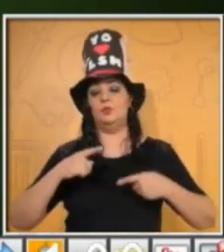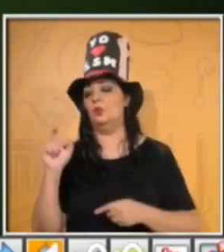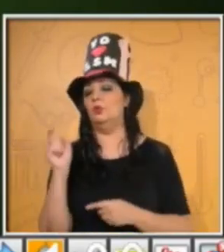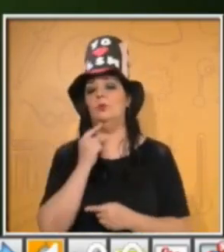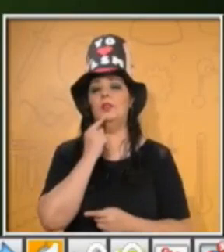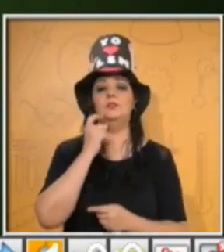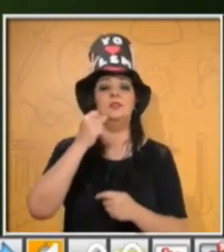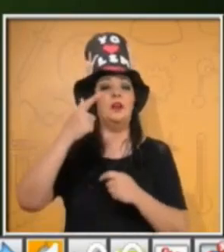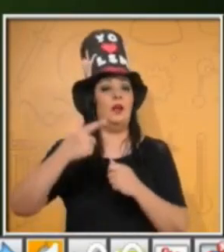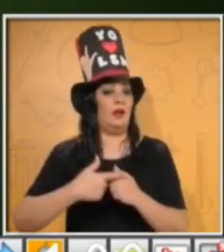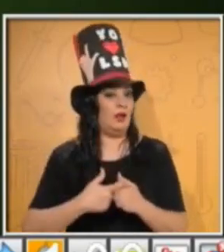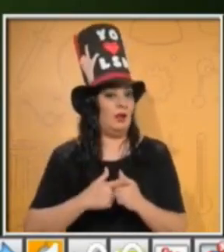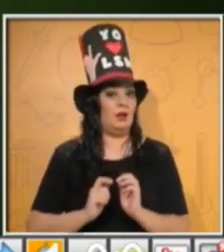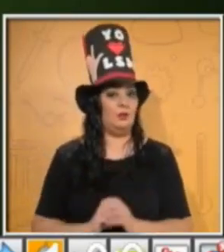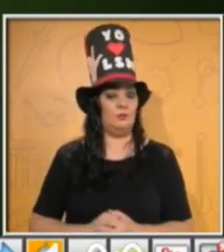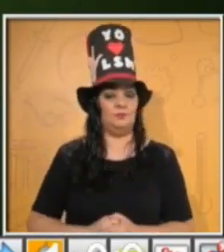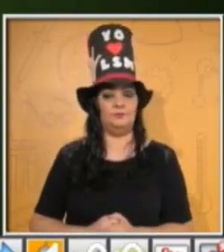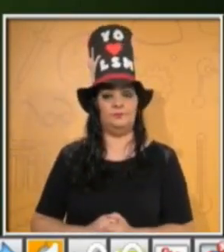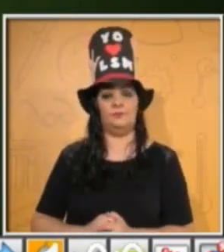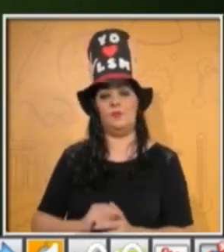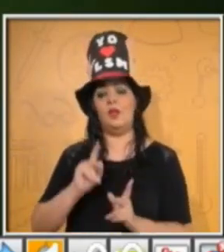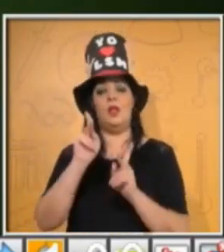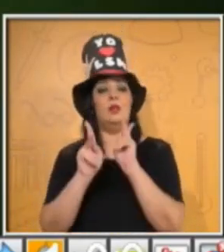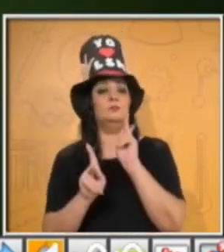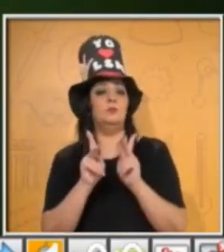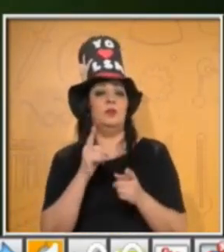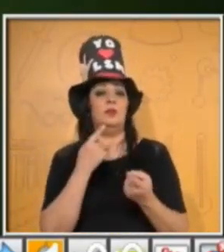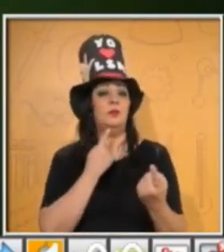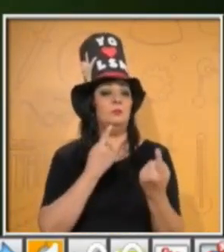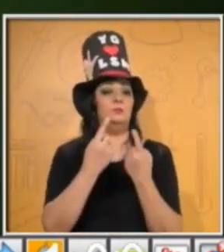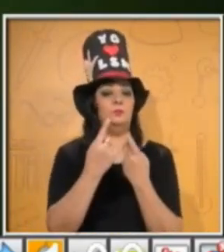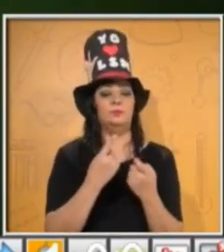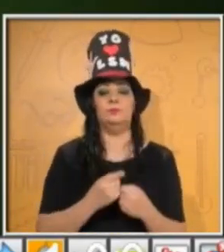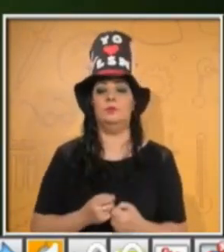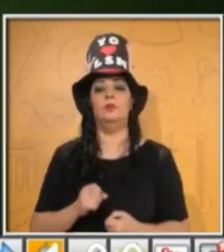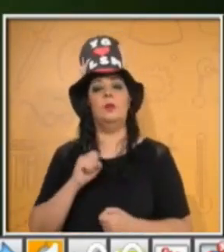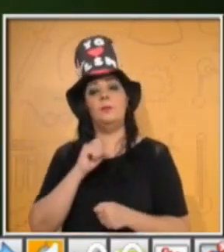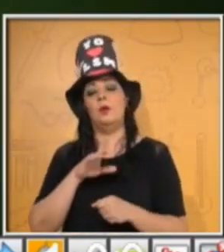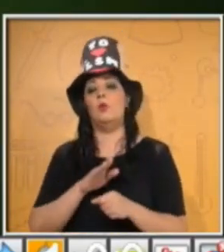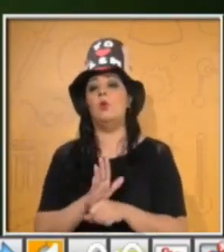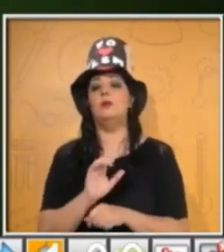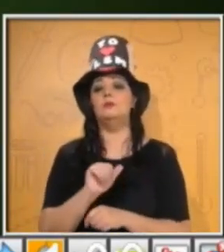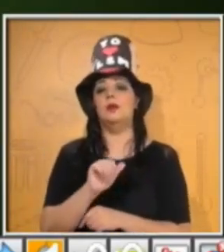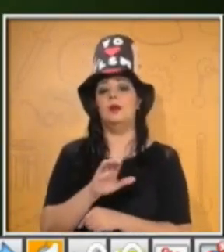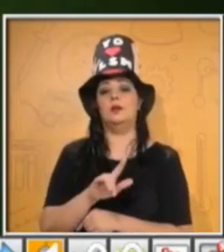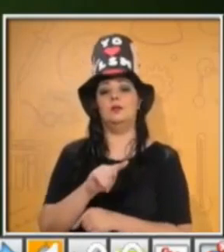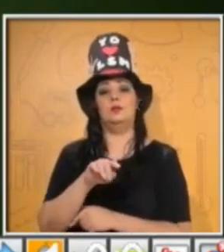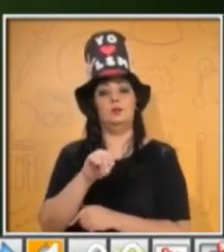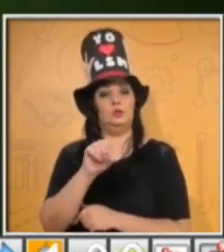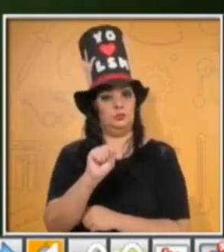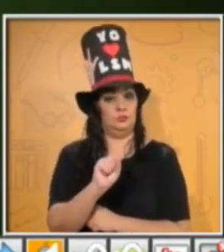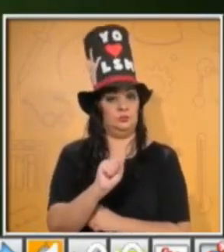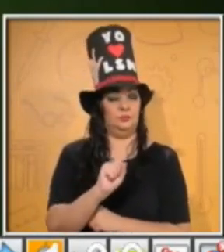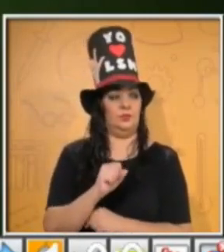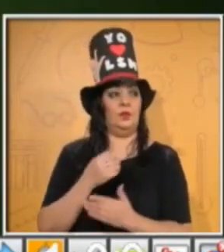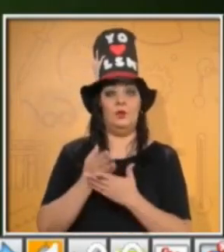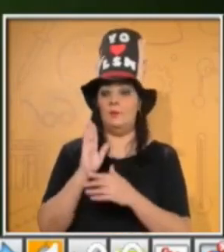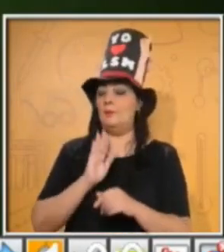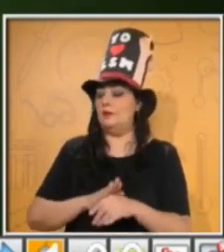frase. Los diálogos y los actos. Ahora vamos a verlos de manera más específica.